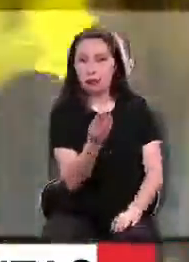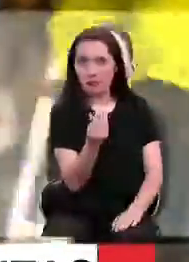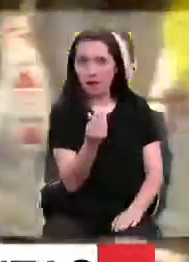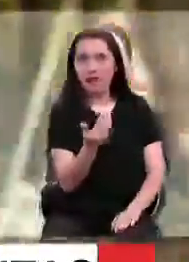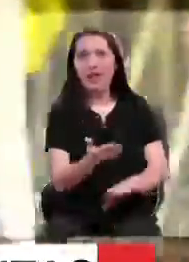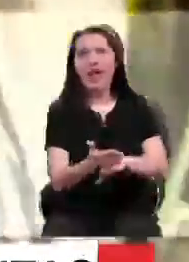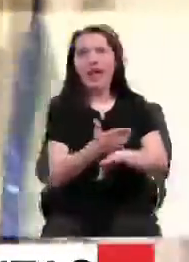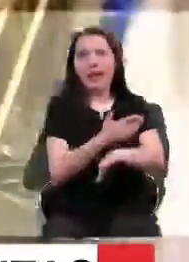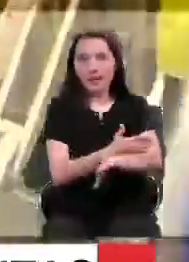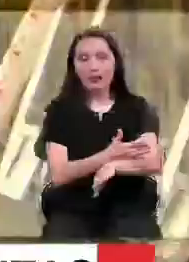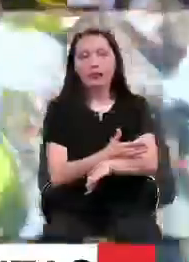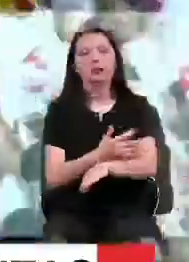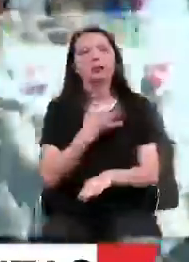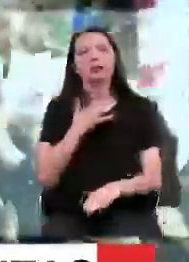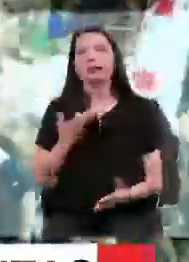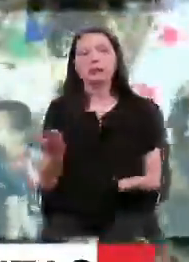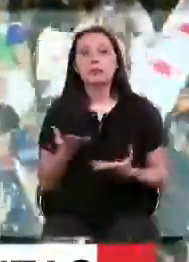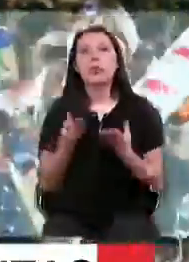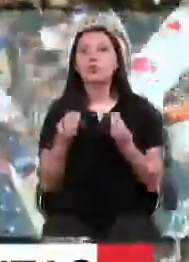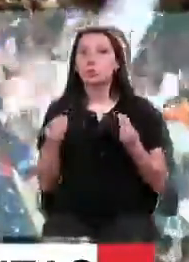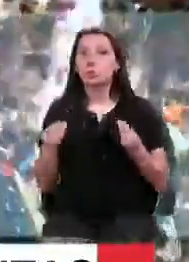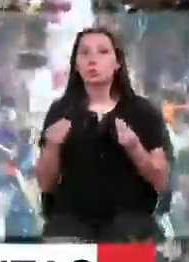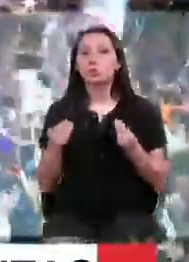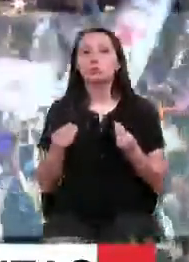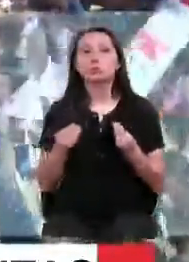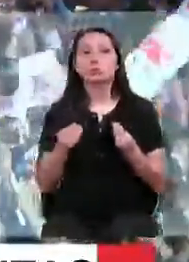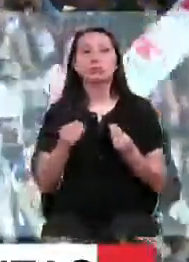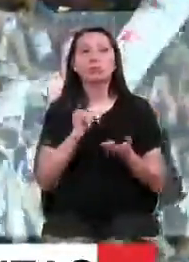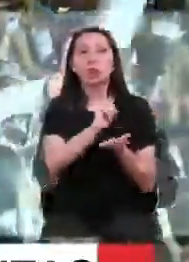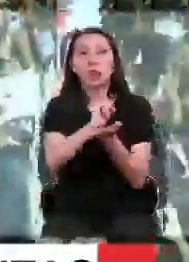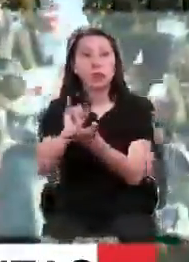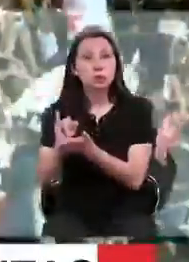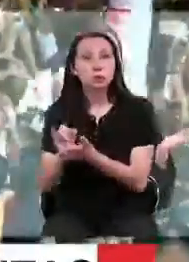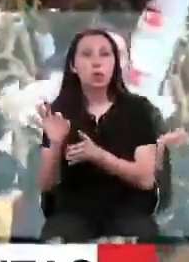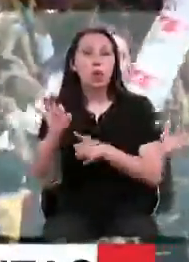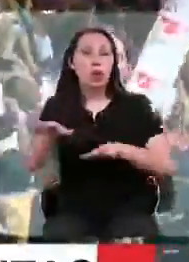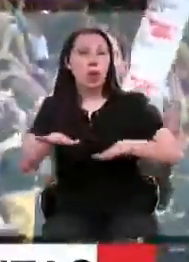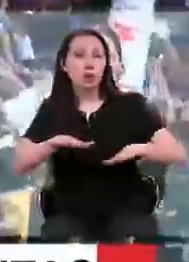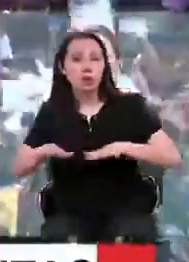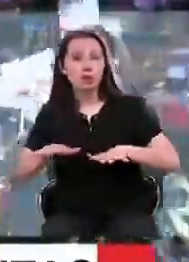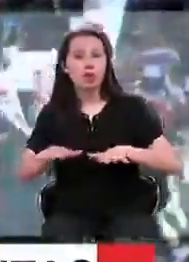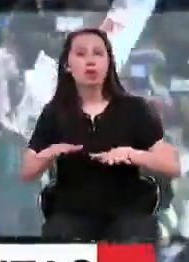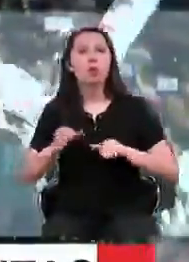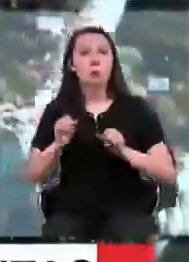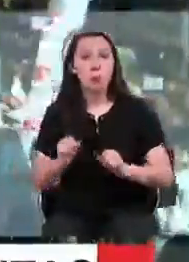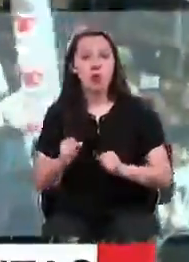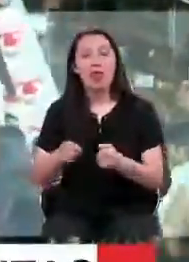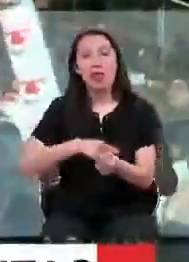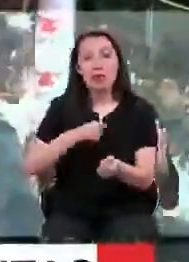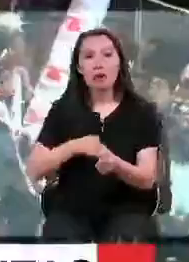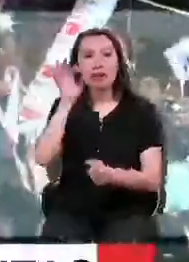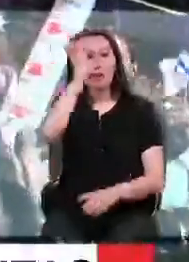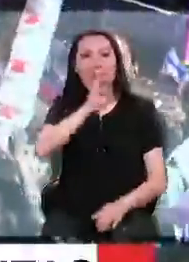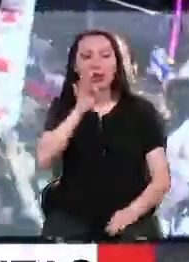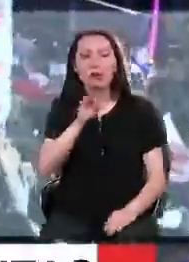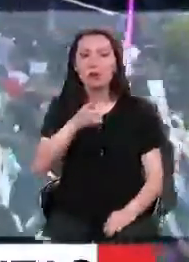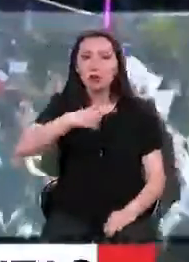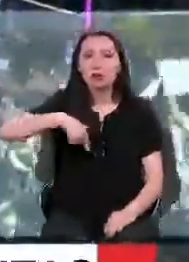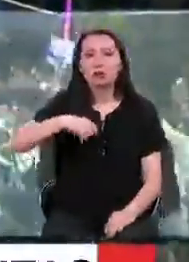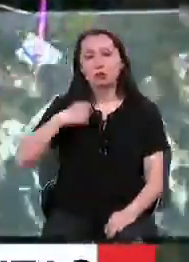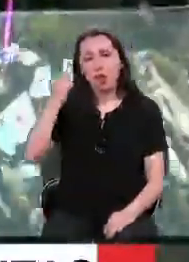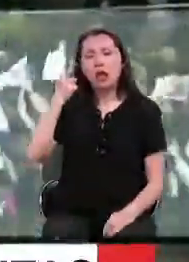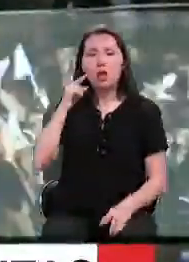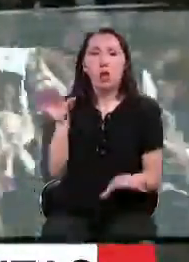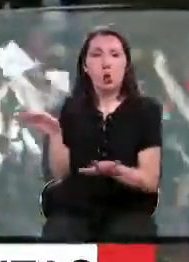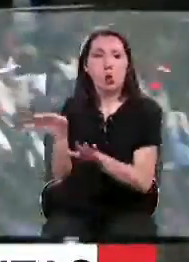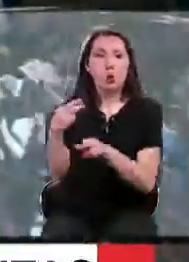con anterioridad. Porque efectivamente hay muchas entretenciones además o muchas actividades que desarrollan la familia el día sábado y nosotros lo